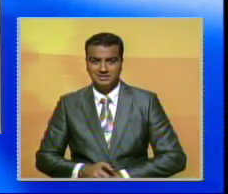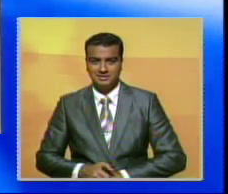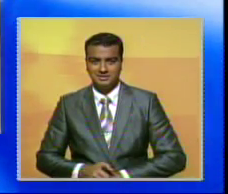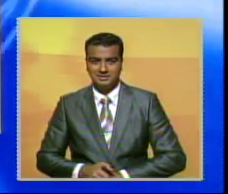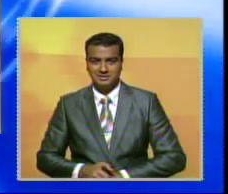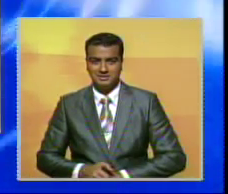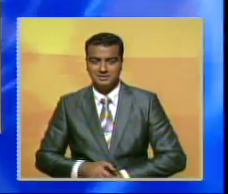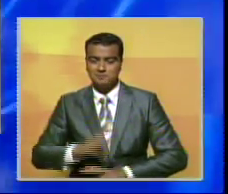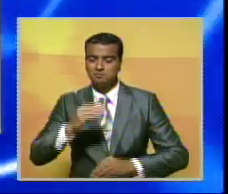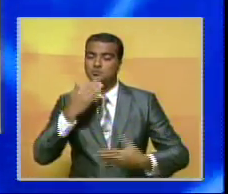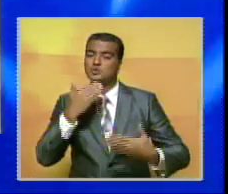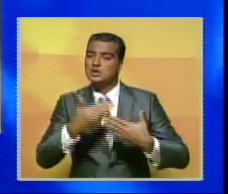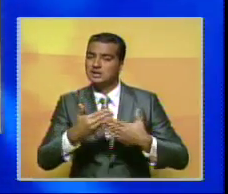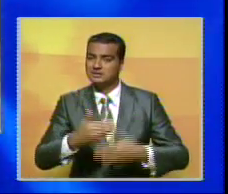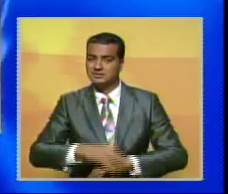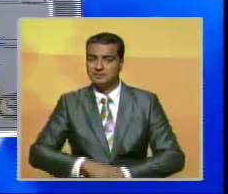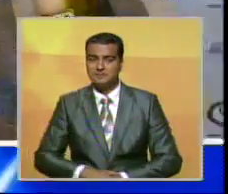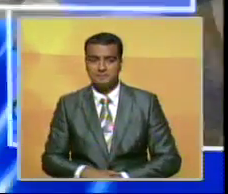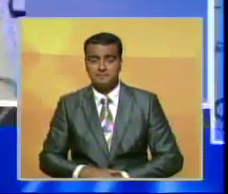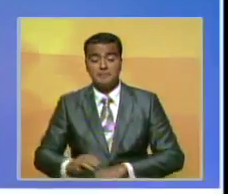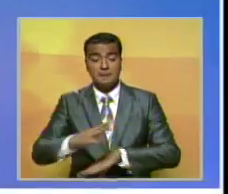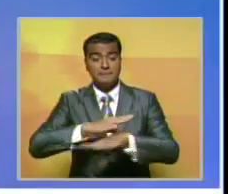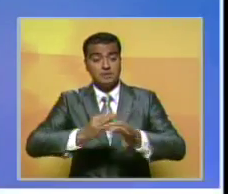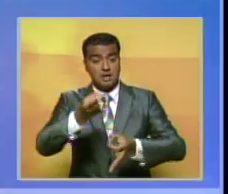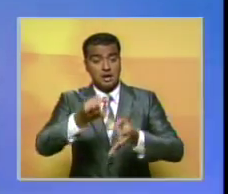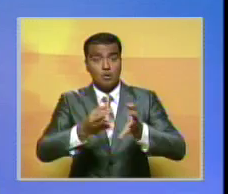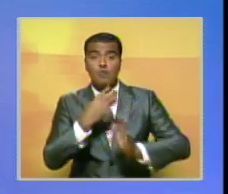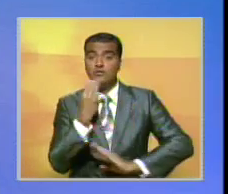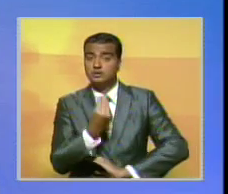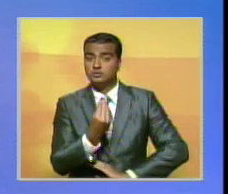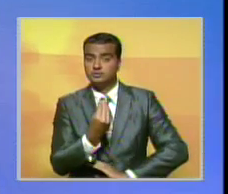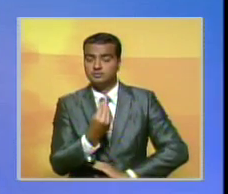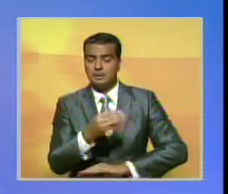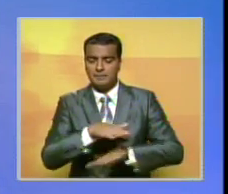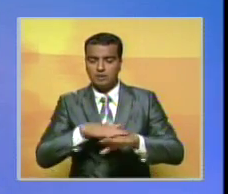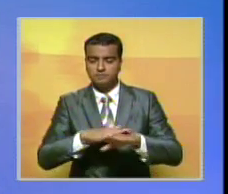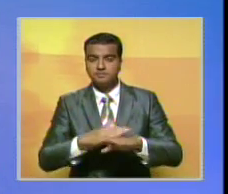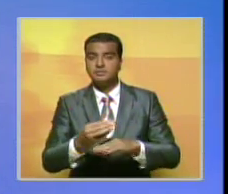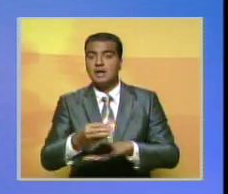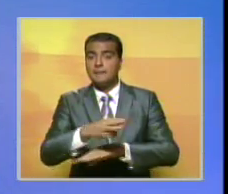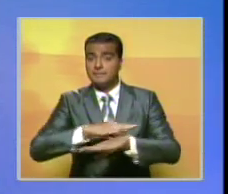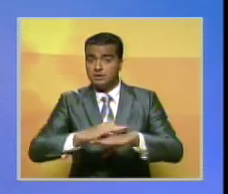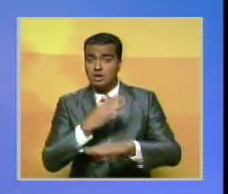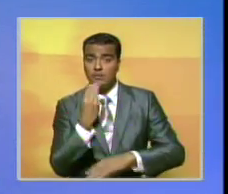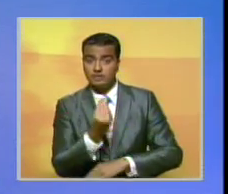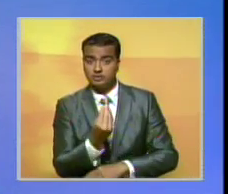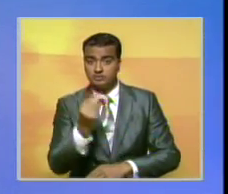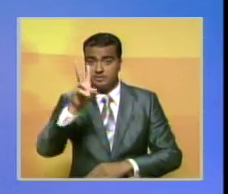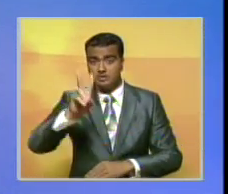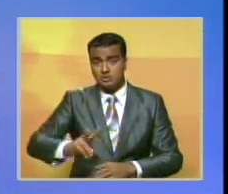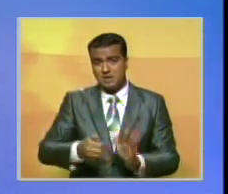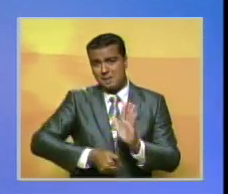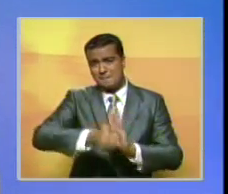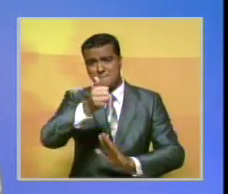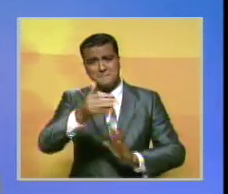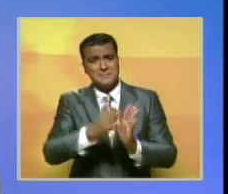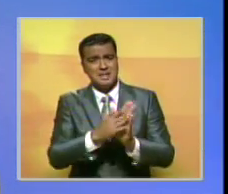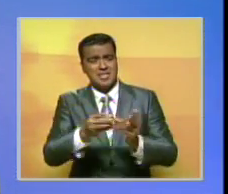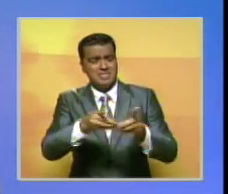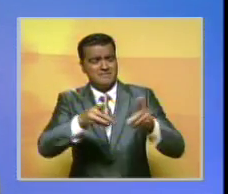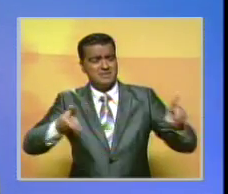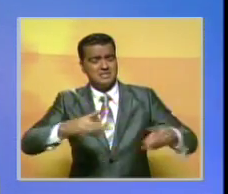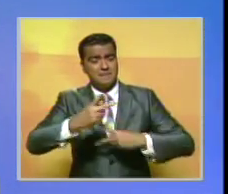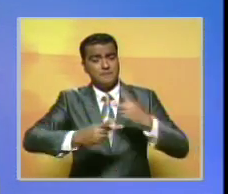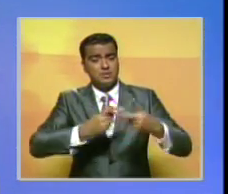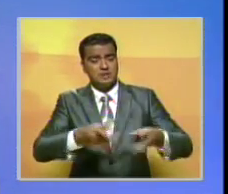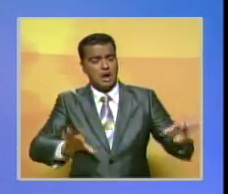estudio. Muchísimas gracias, Victoria. El ministro de la Juventud, Víctor Clark, apuesta a una Venezuela joven más allá de las diferencias políticas para